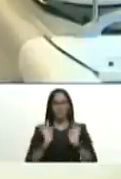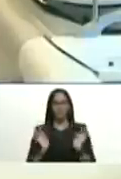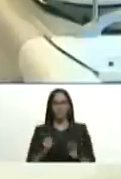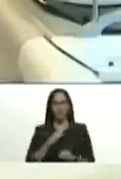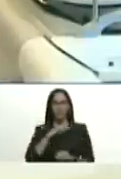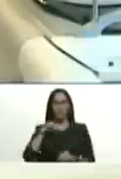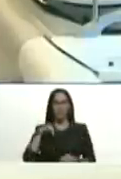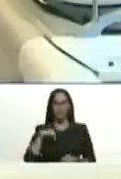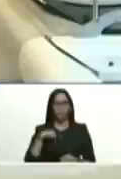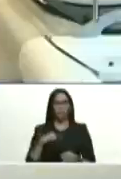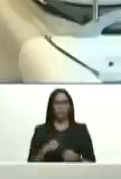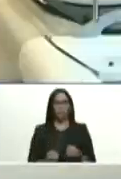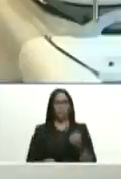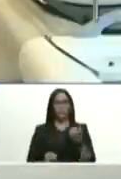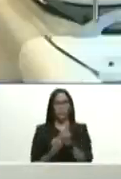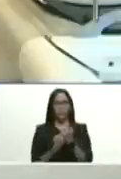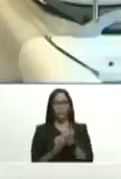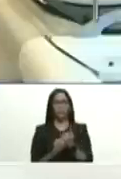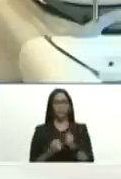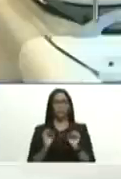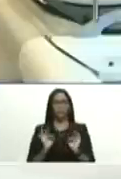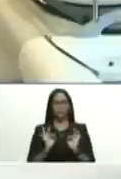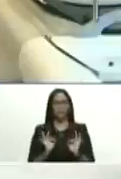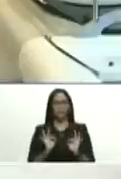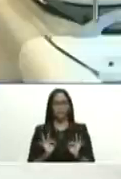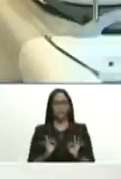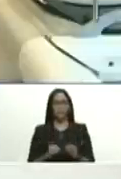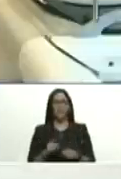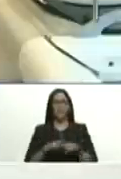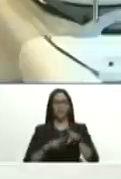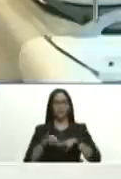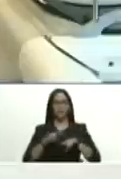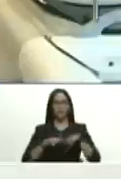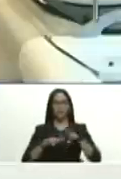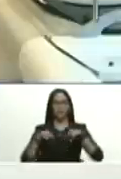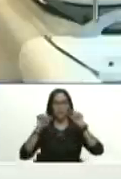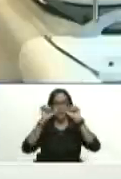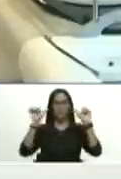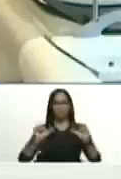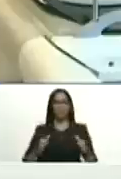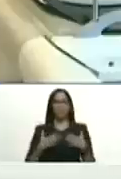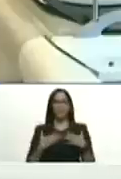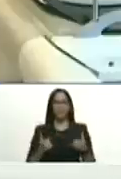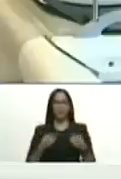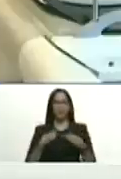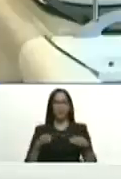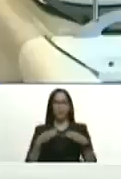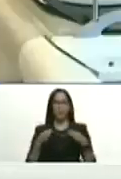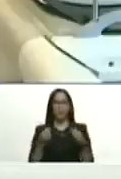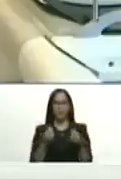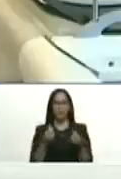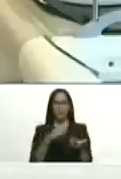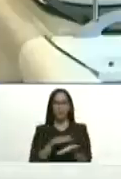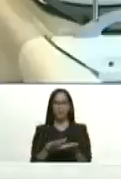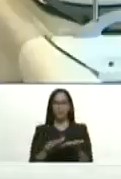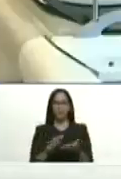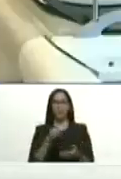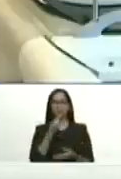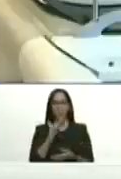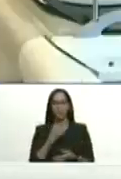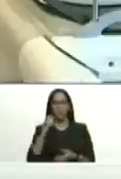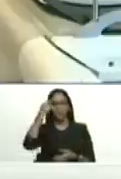nosotros darle un impulso especial a la construcción del sistema de salud público gratuito y de calidad del pueblo de